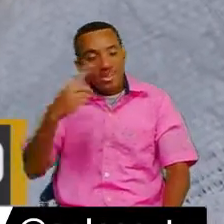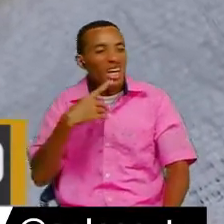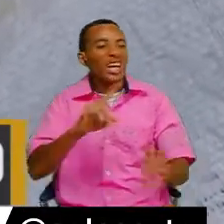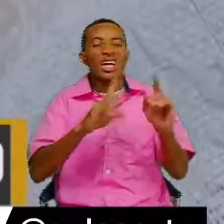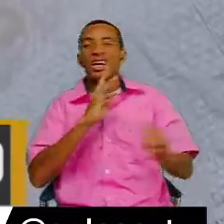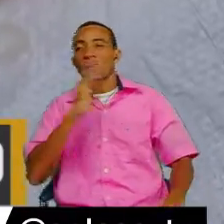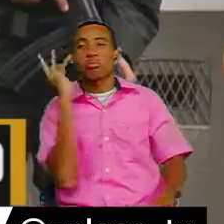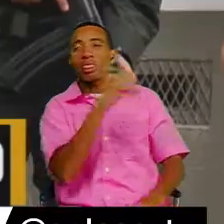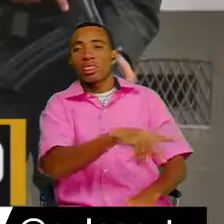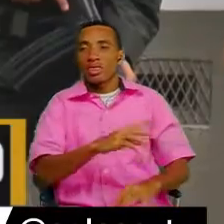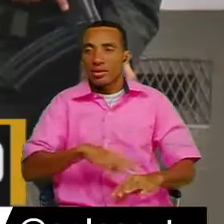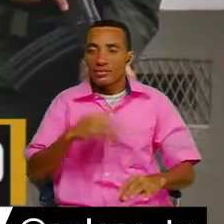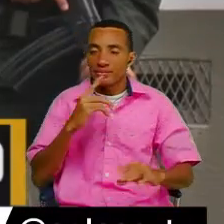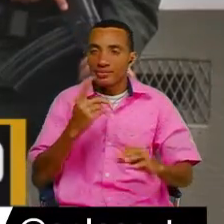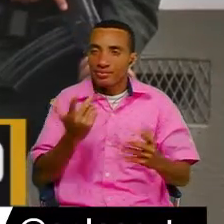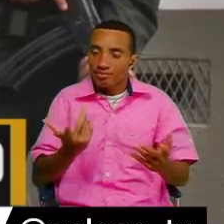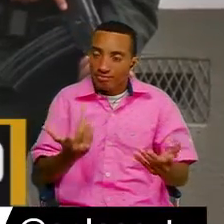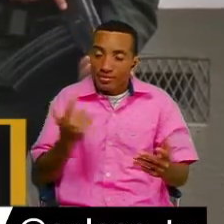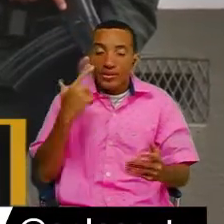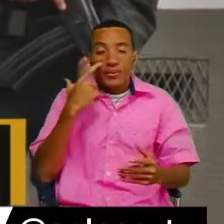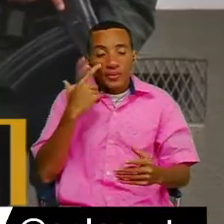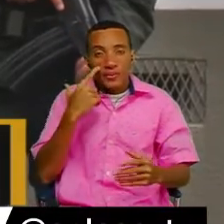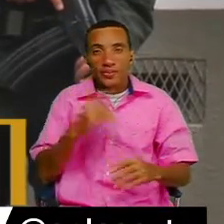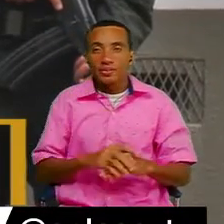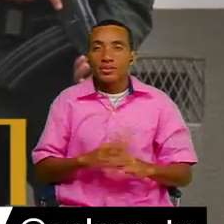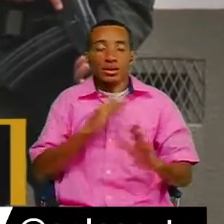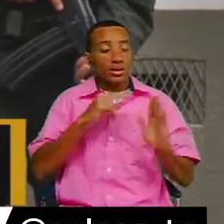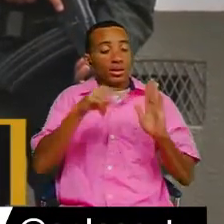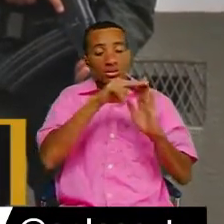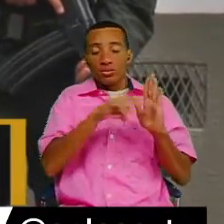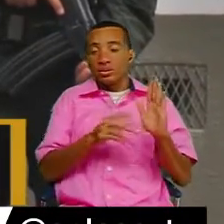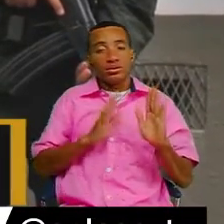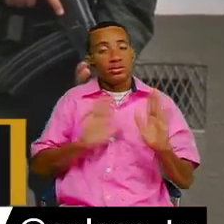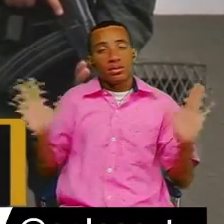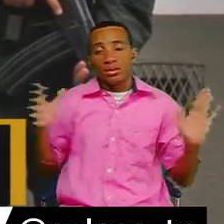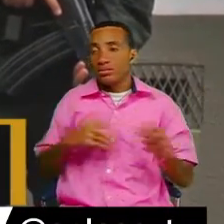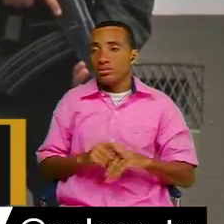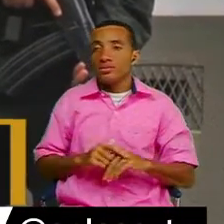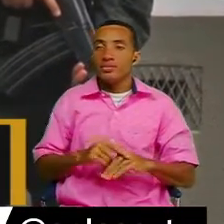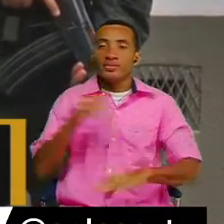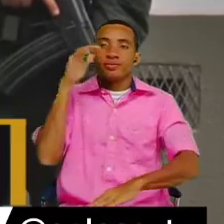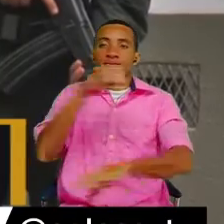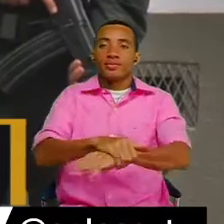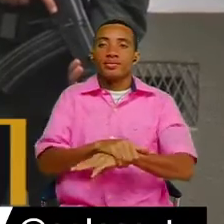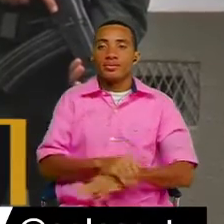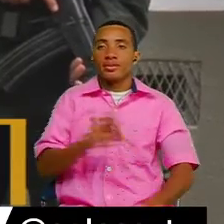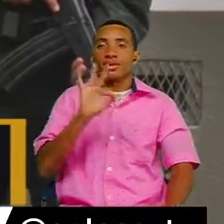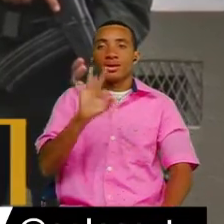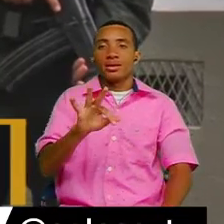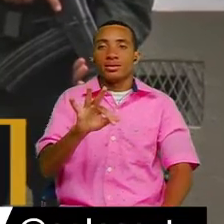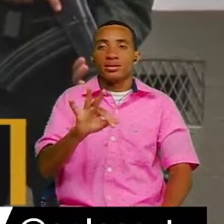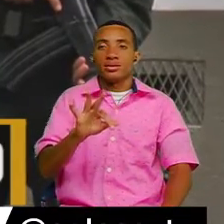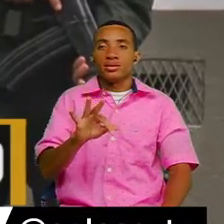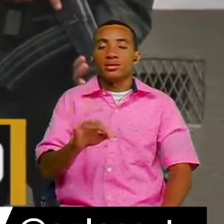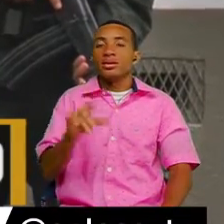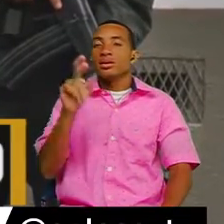incurriendo en el delito. Ya tuvimos que empezar a aplicar la norma. En este caso fueron tres capturas que se realizaron en la Boca del